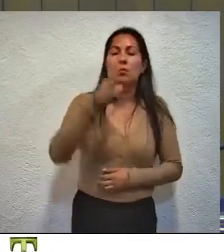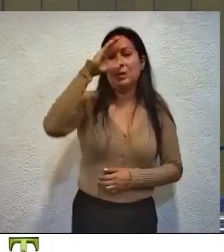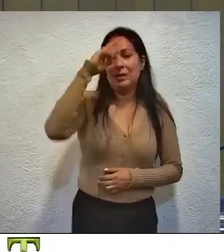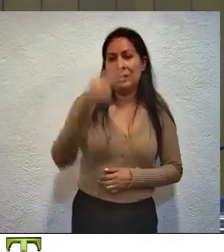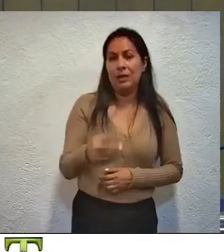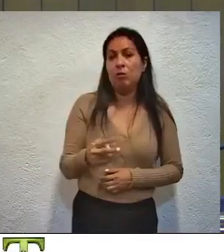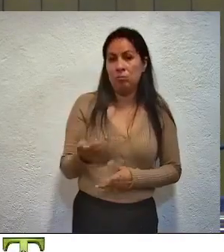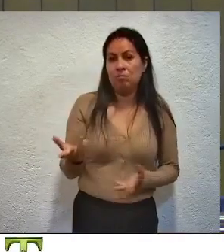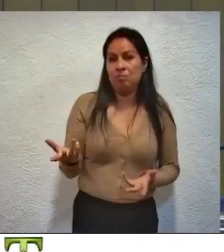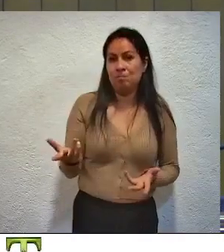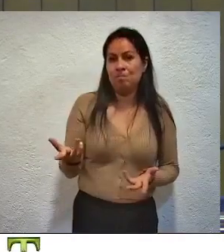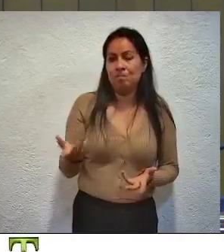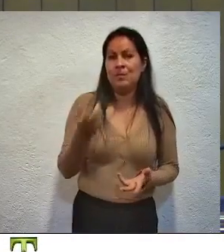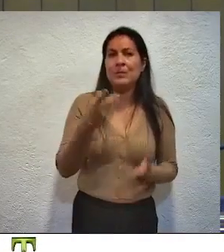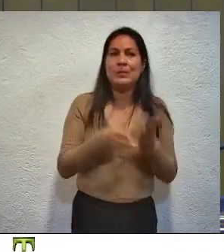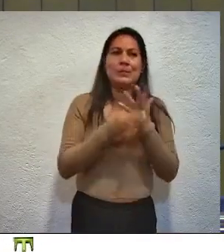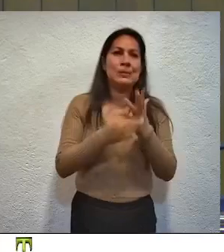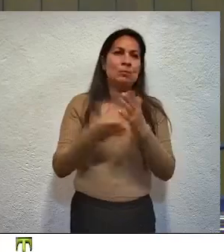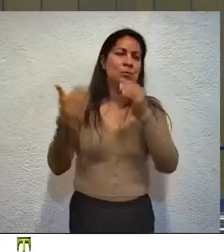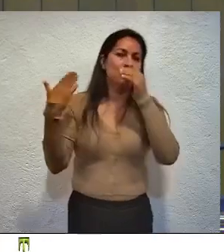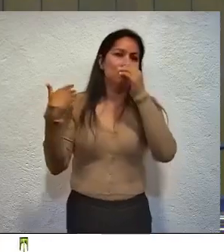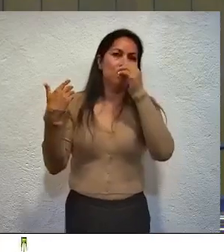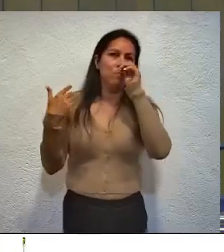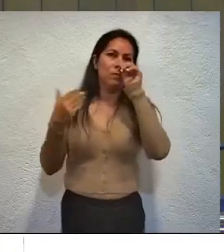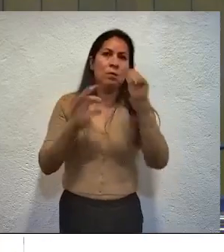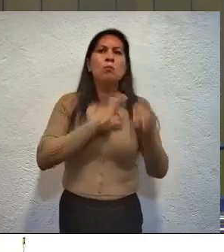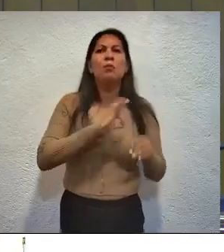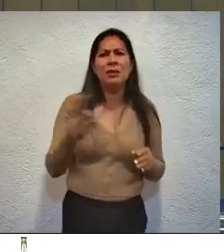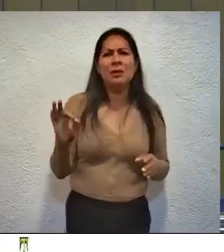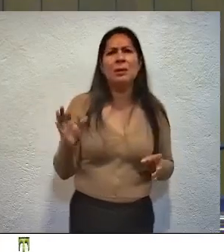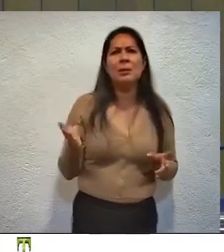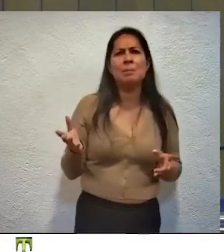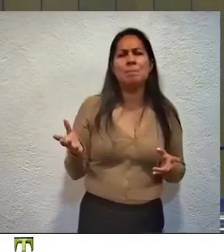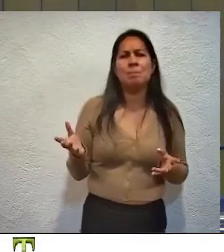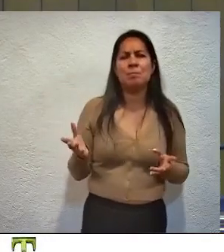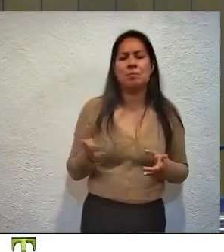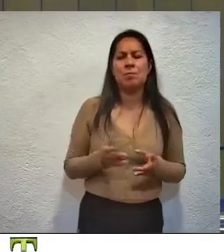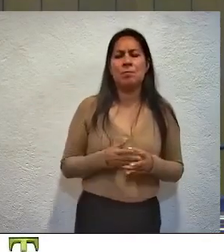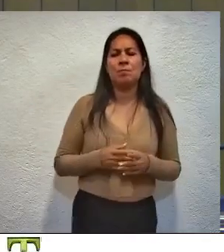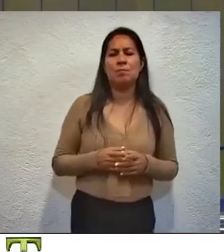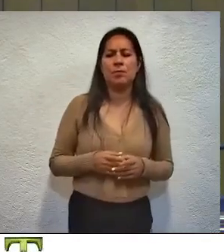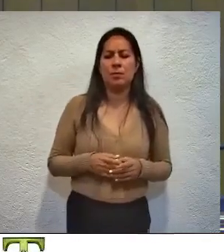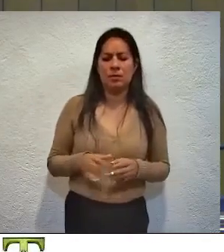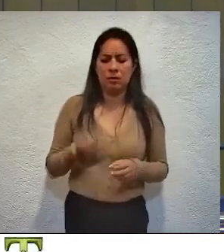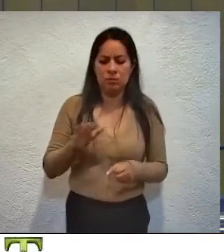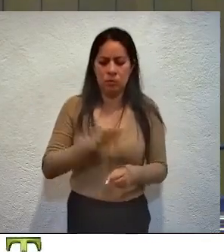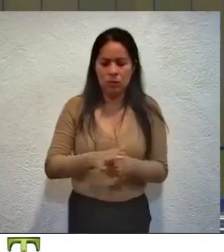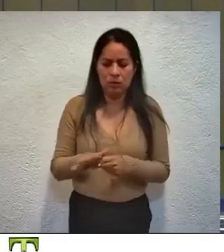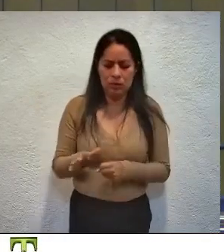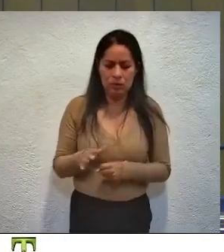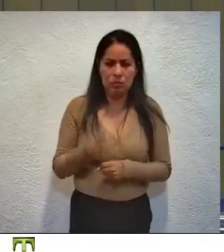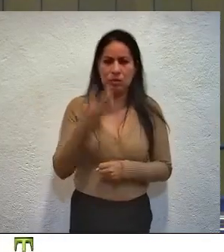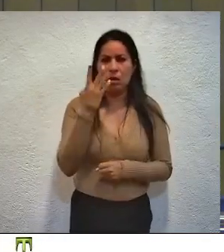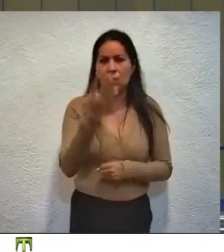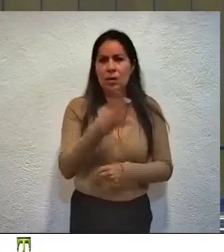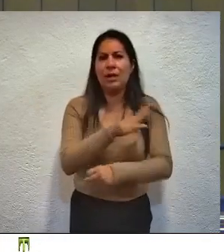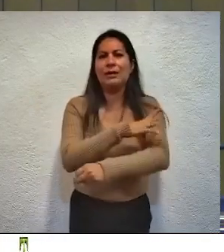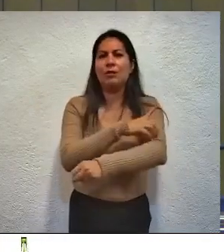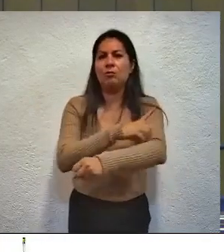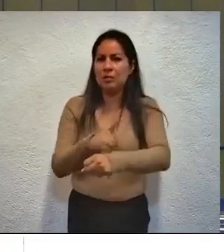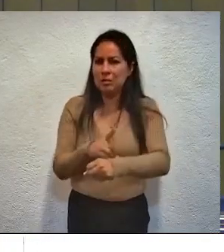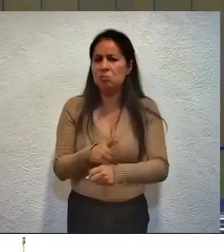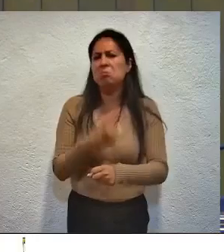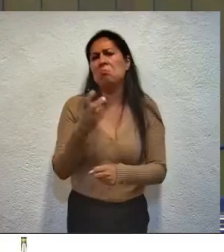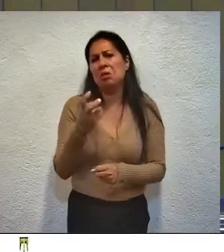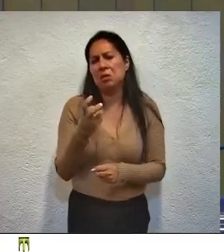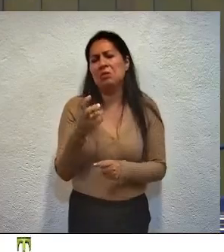afromexicano. Decíamos, puede ser que sea a través de una 4ª coordinación, que eso